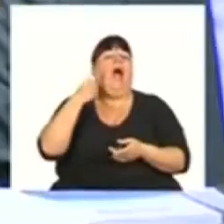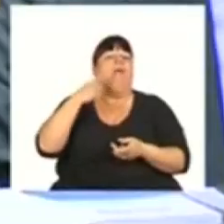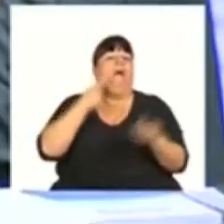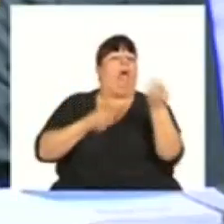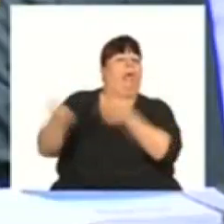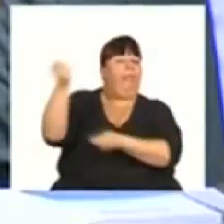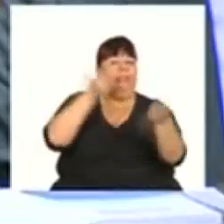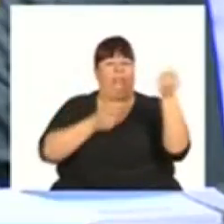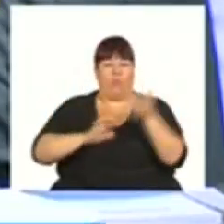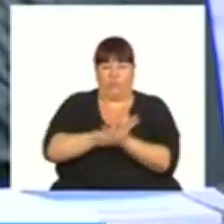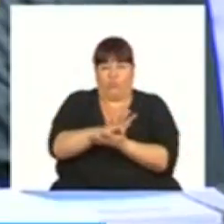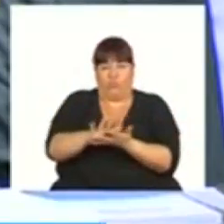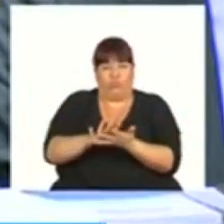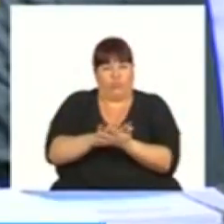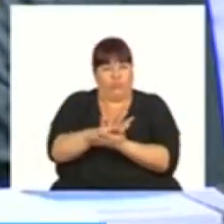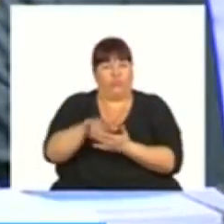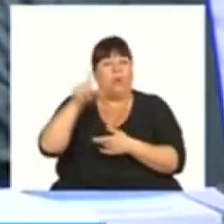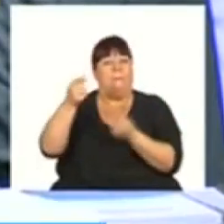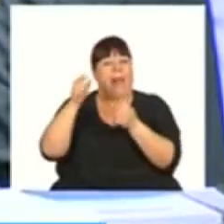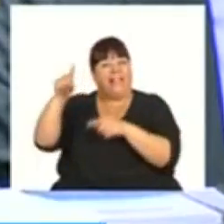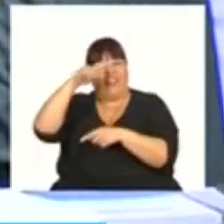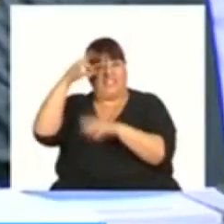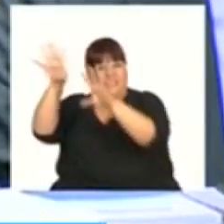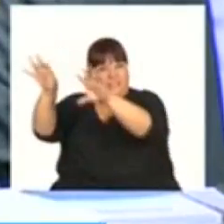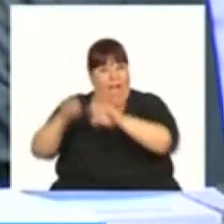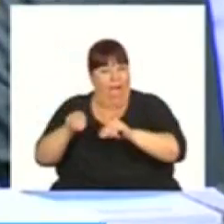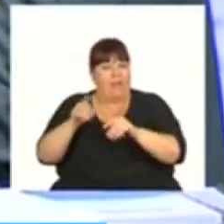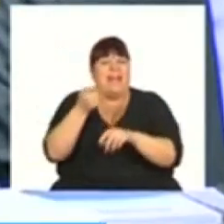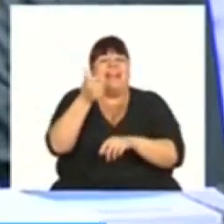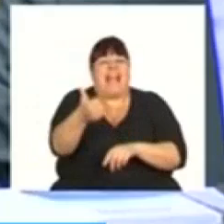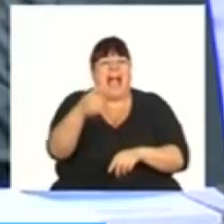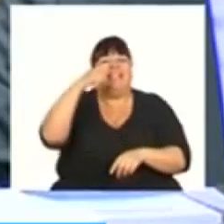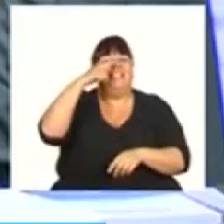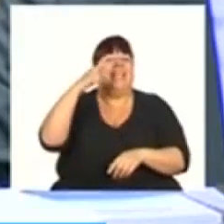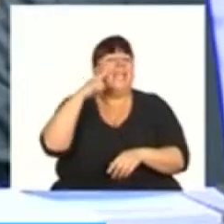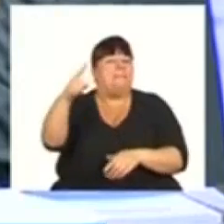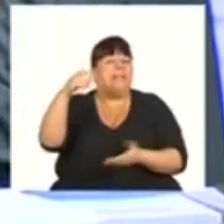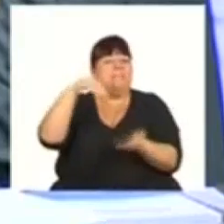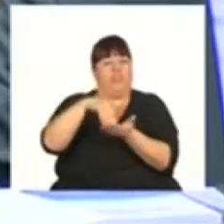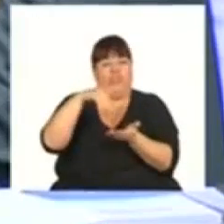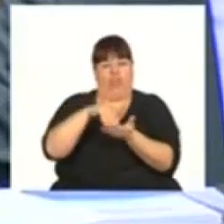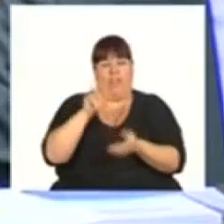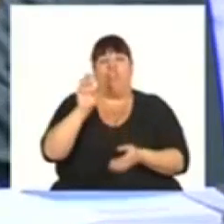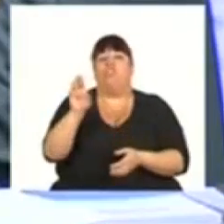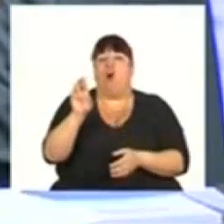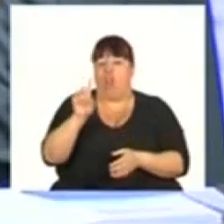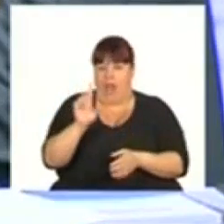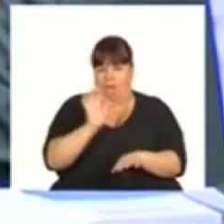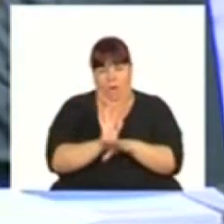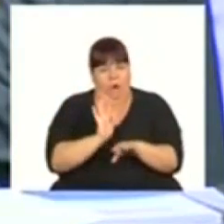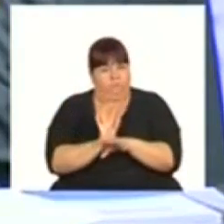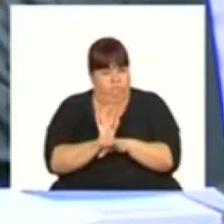fraudulentamente de las arcas del estado casi siete mil millones de dólares es decir